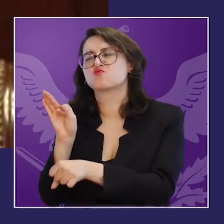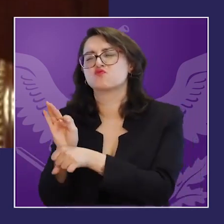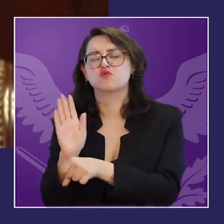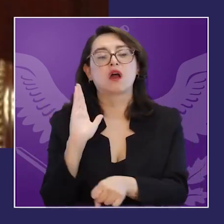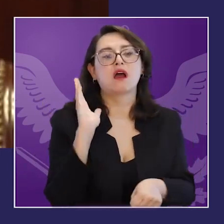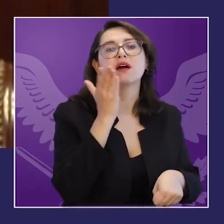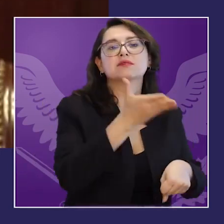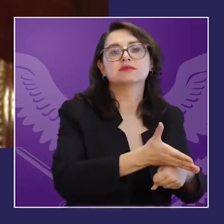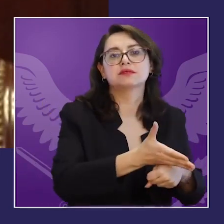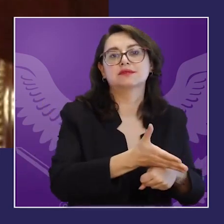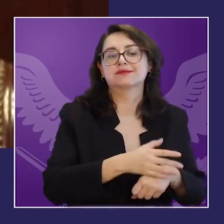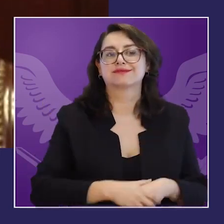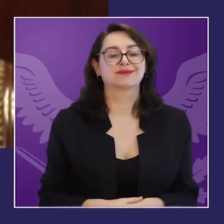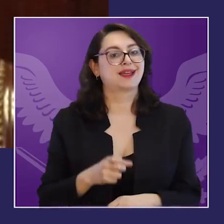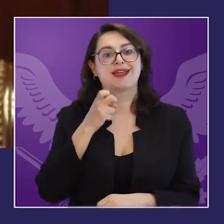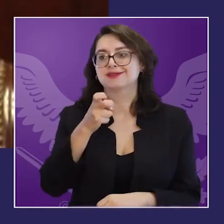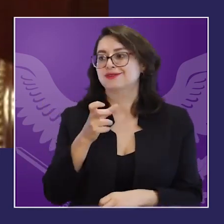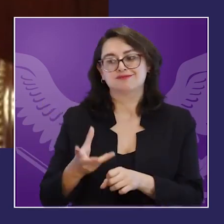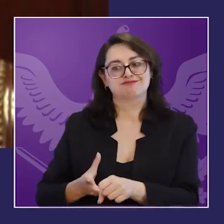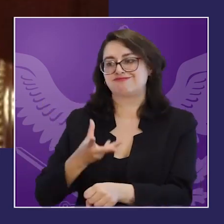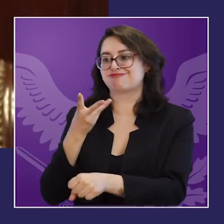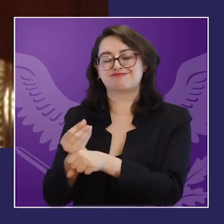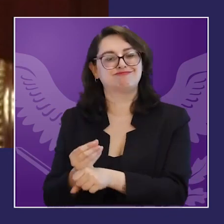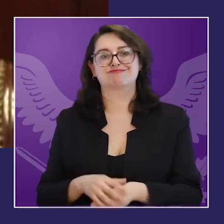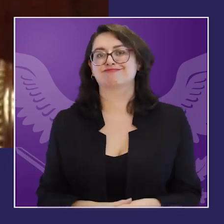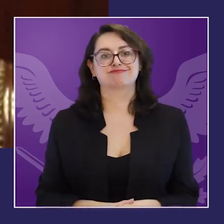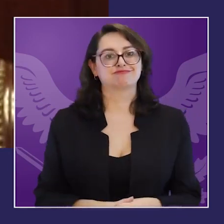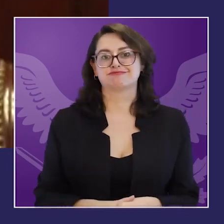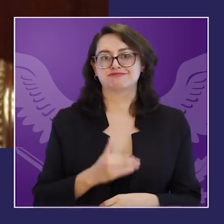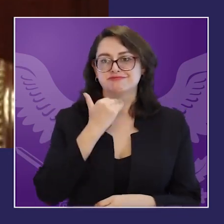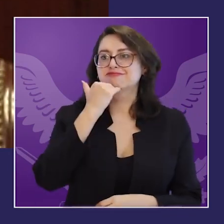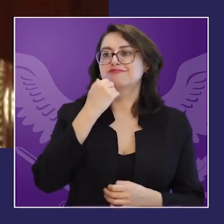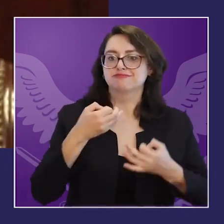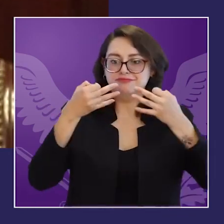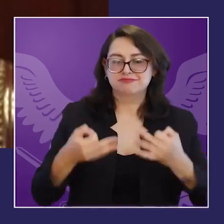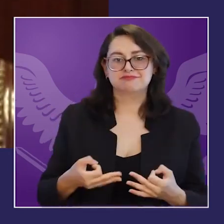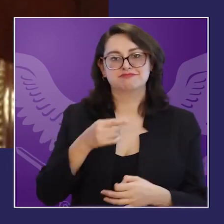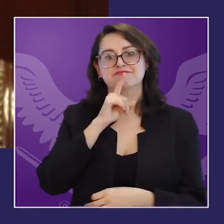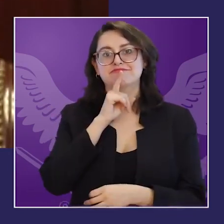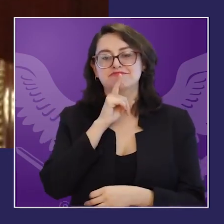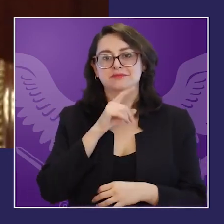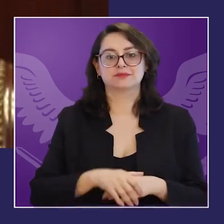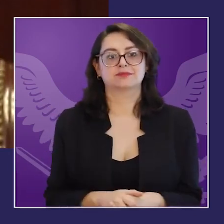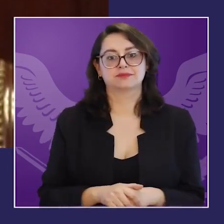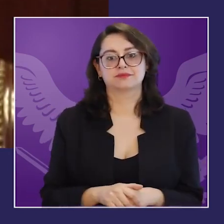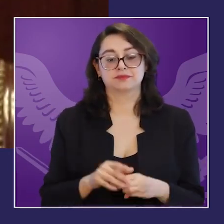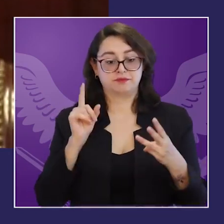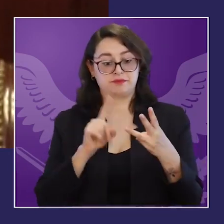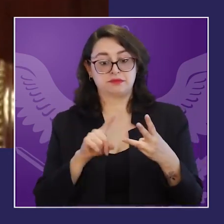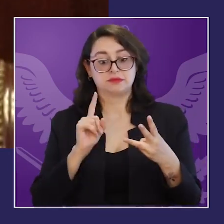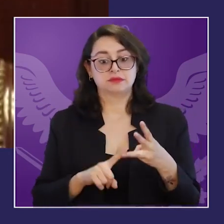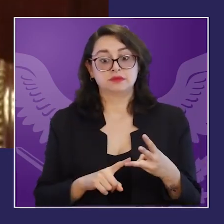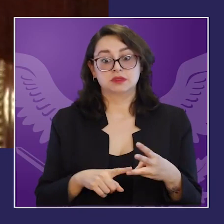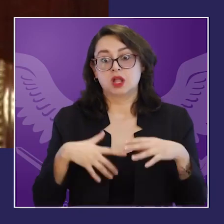tampoco es reparador, tampoco es reparador el discurso del terror. Por supuesto que hay que contar la verdad, pero cuando